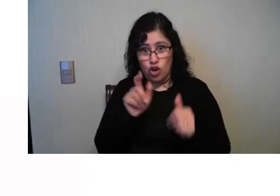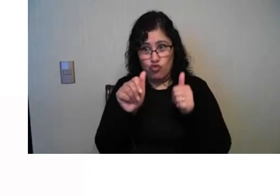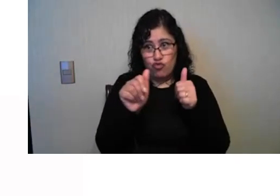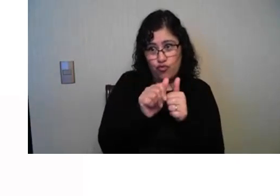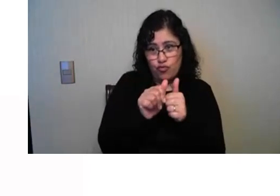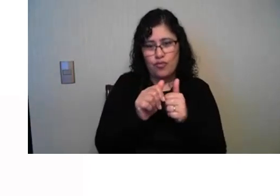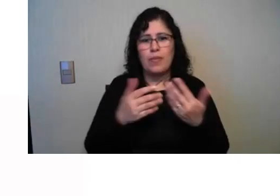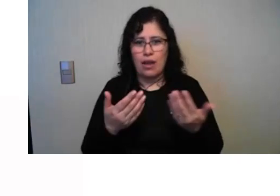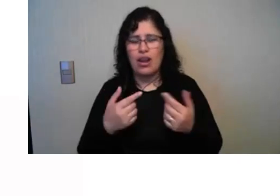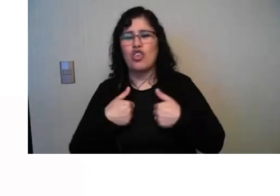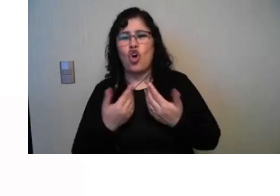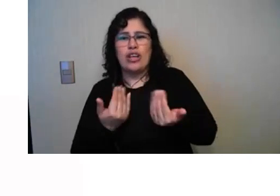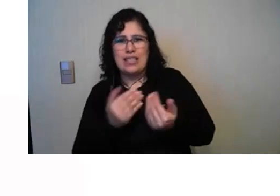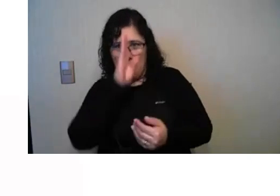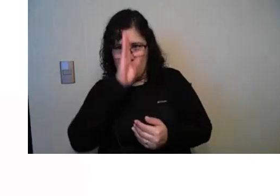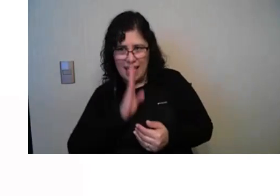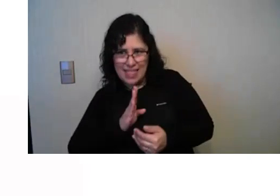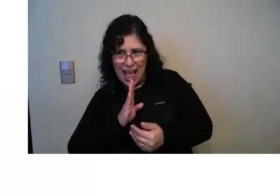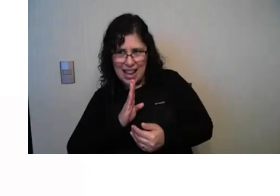puntos de referencia, ¿ya?